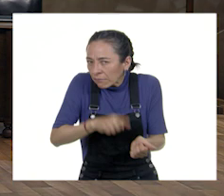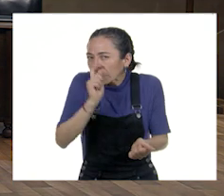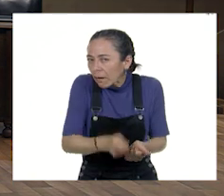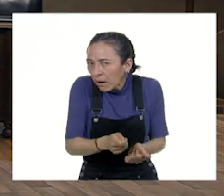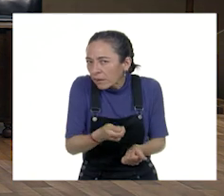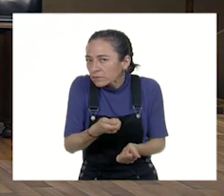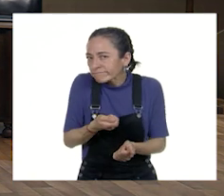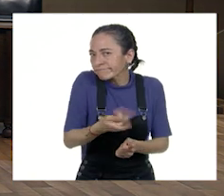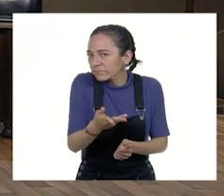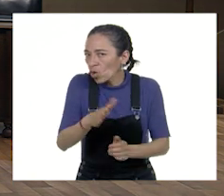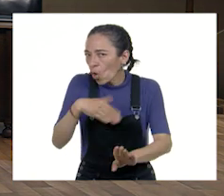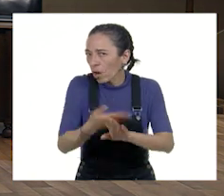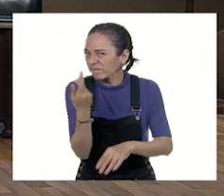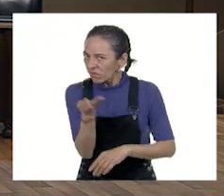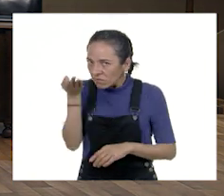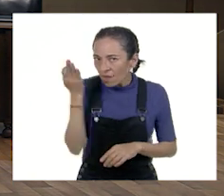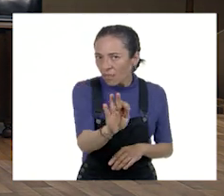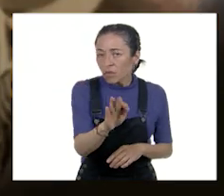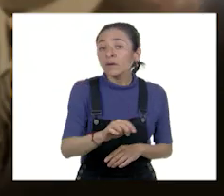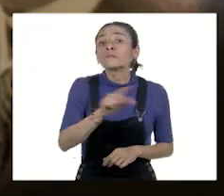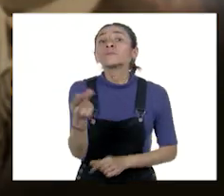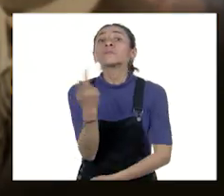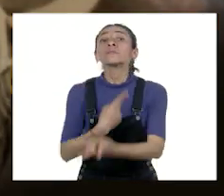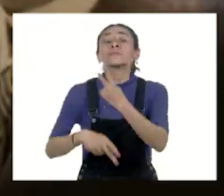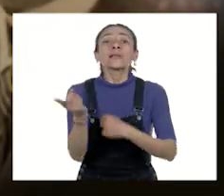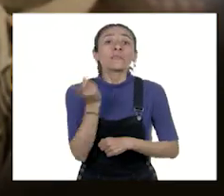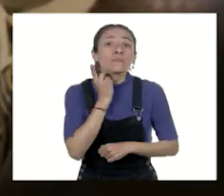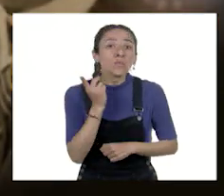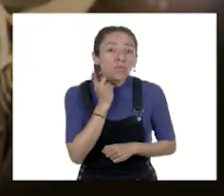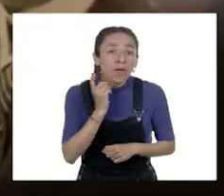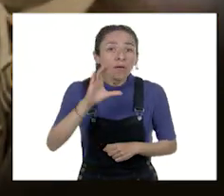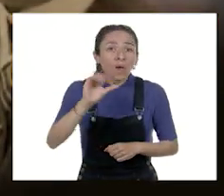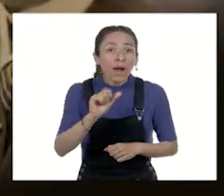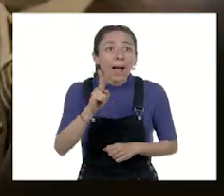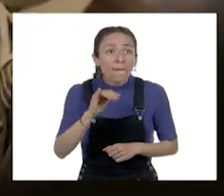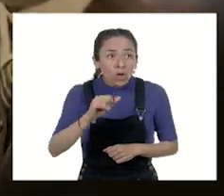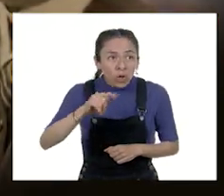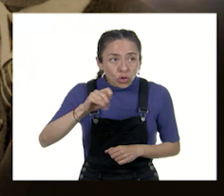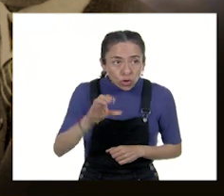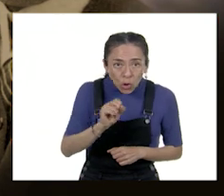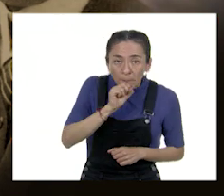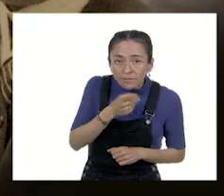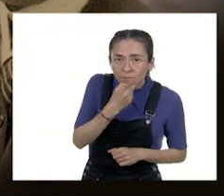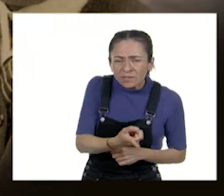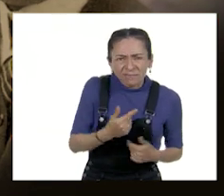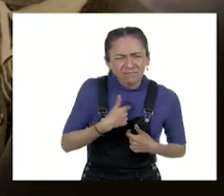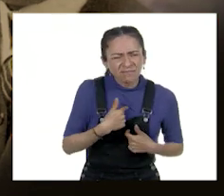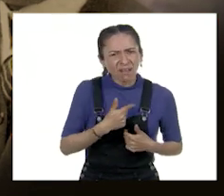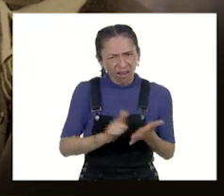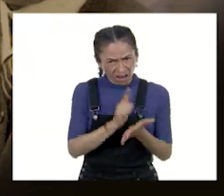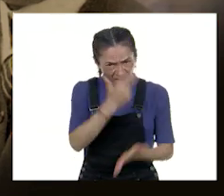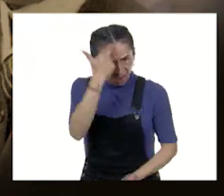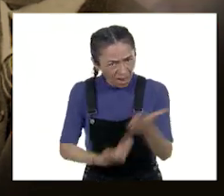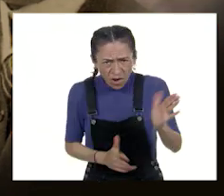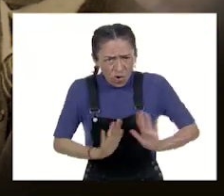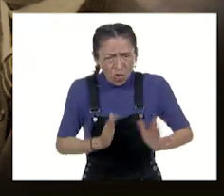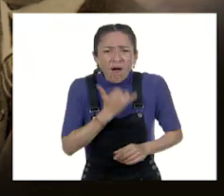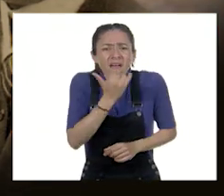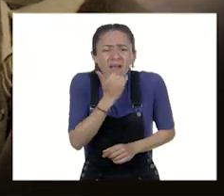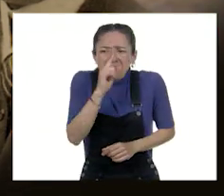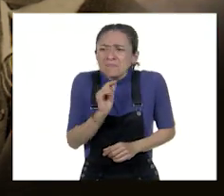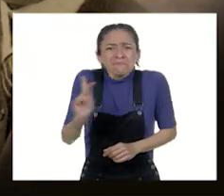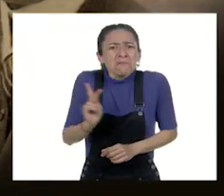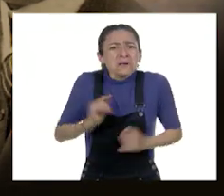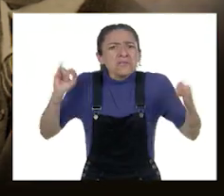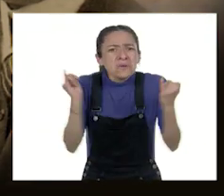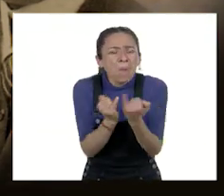inmediato saltó a la tribuna el diputado Cravioto. No cometimos un delito, cometimos un error, que fue también el de Madero, no prever la